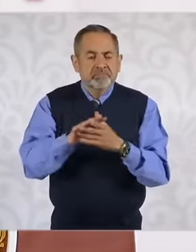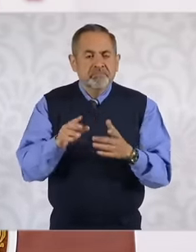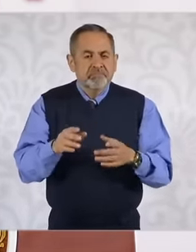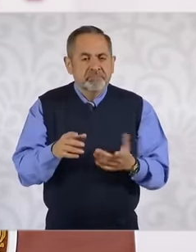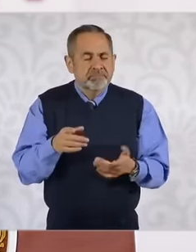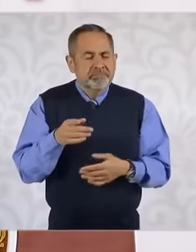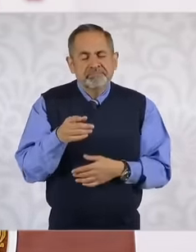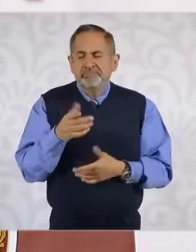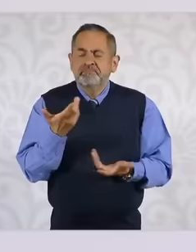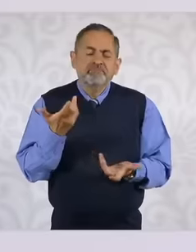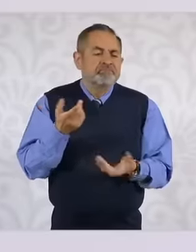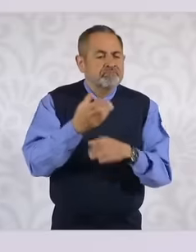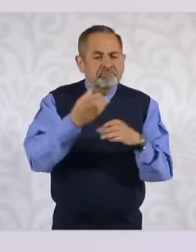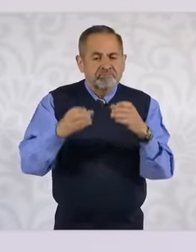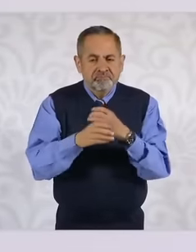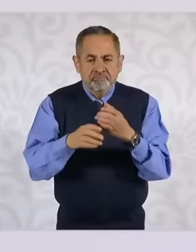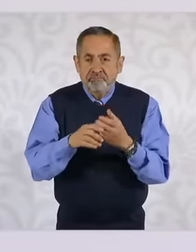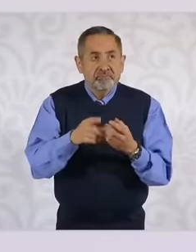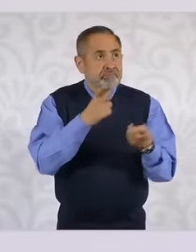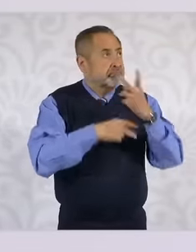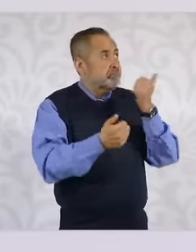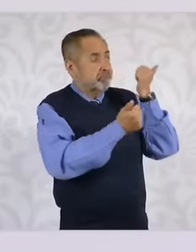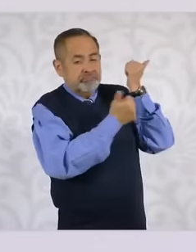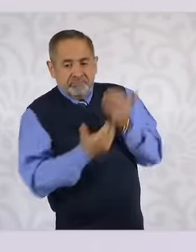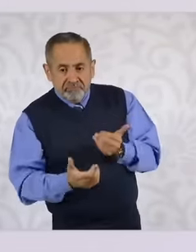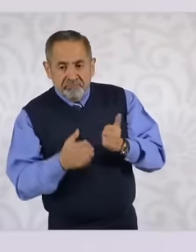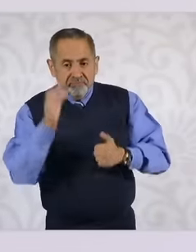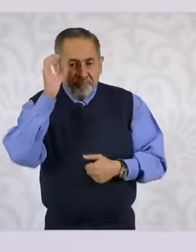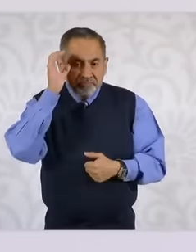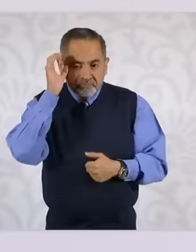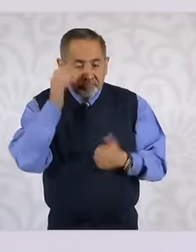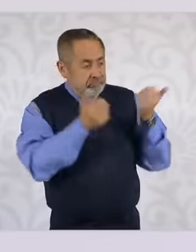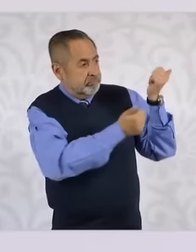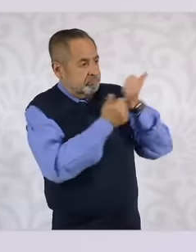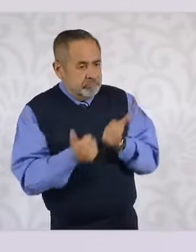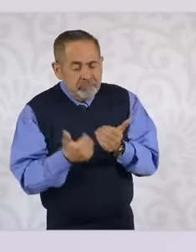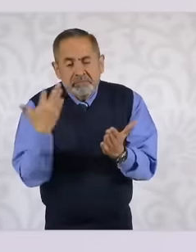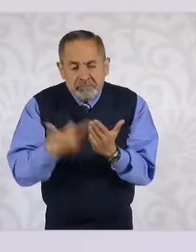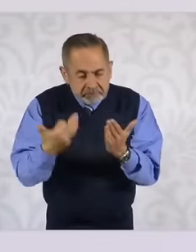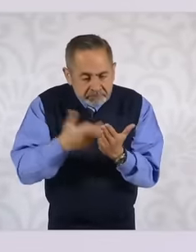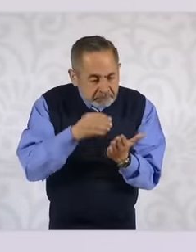productos que vienen en particular de China que no están reportados y que